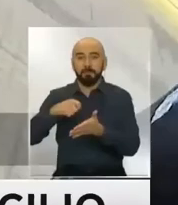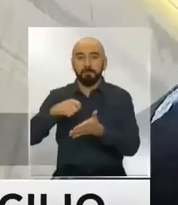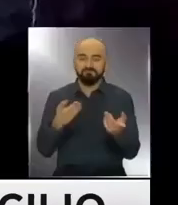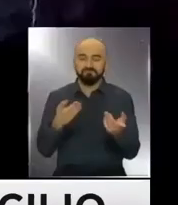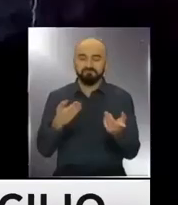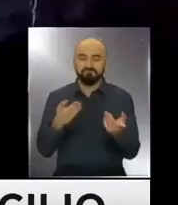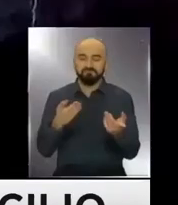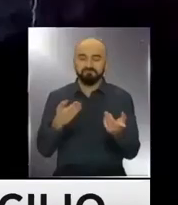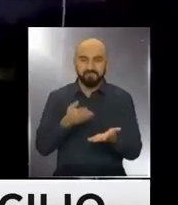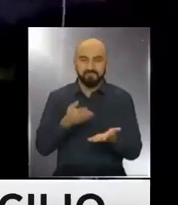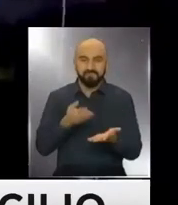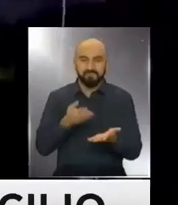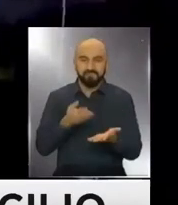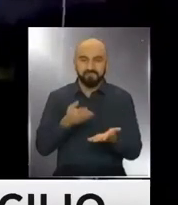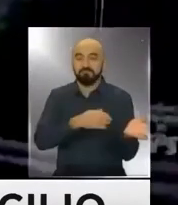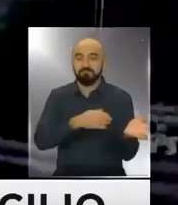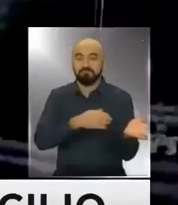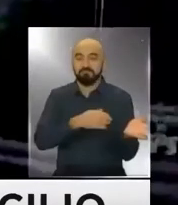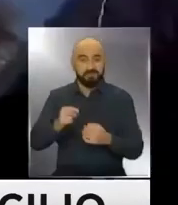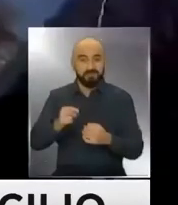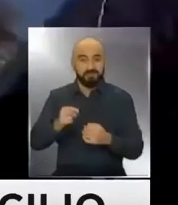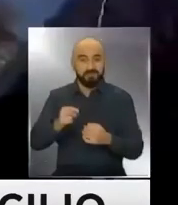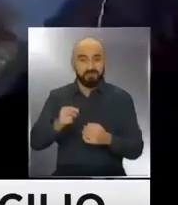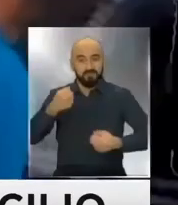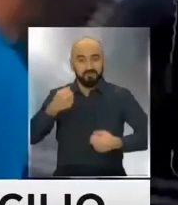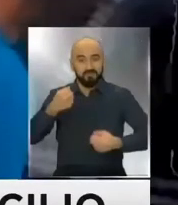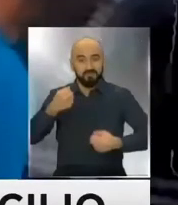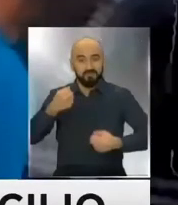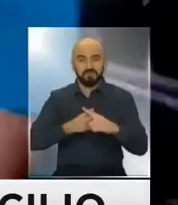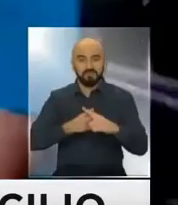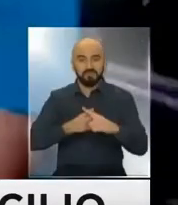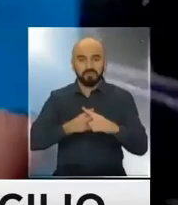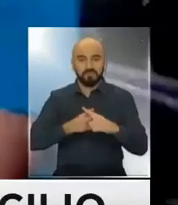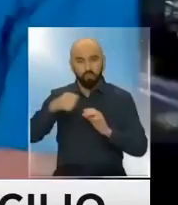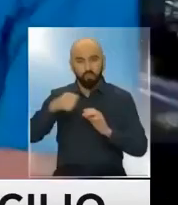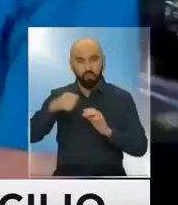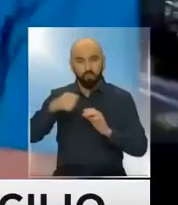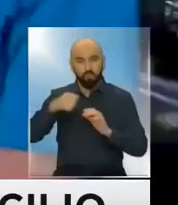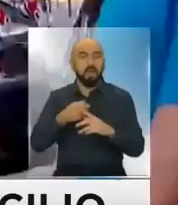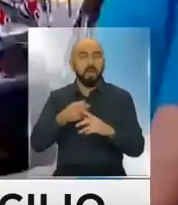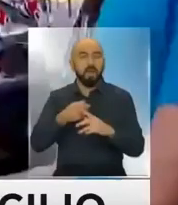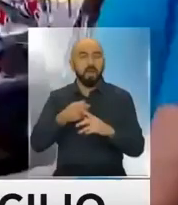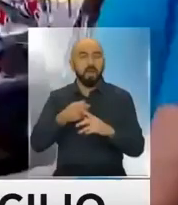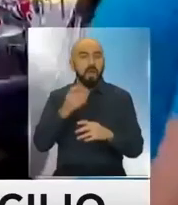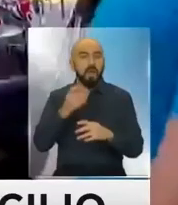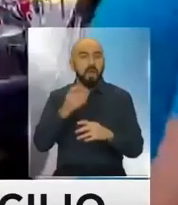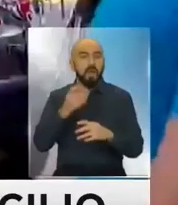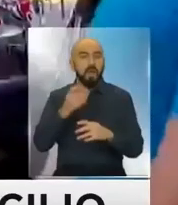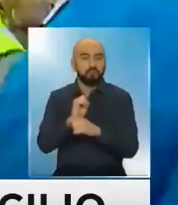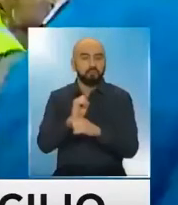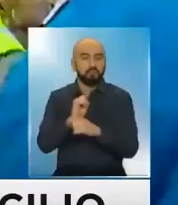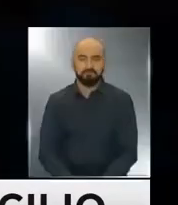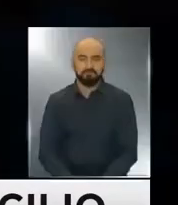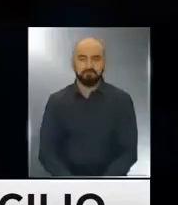Este taxista no solo portaba toda esta droga al interior de su vehículo sin patente. A raíz de la diligencia